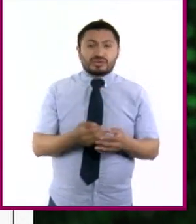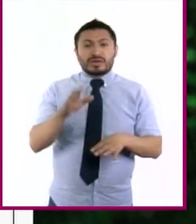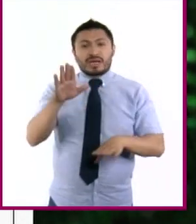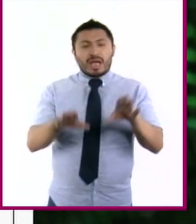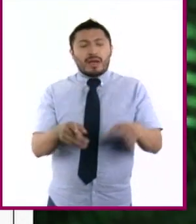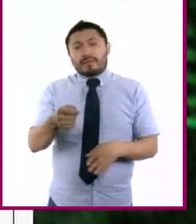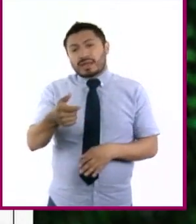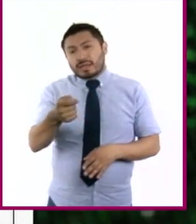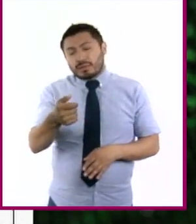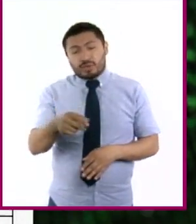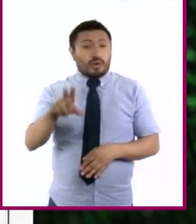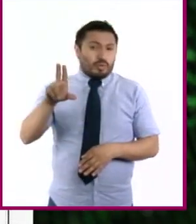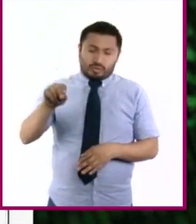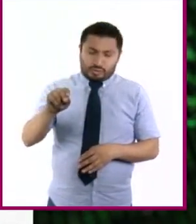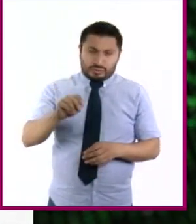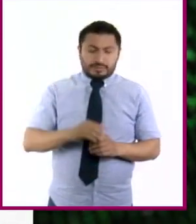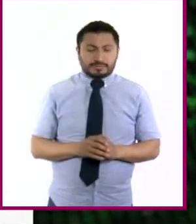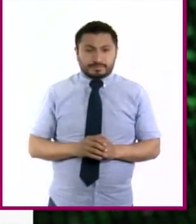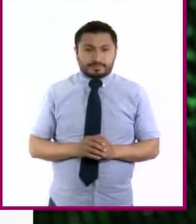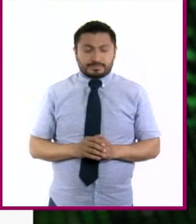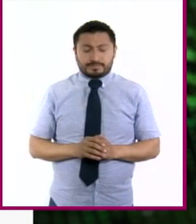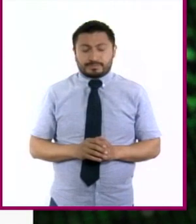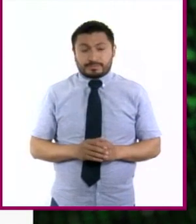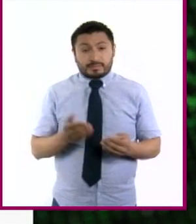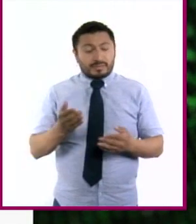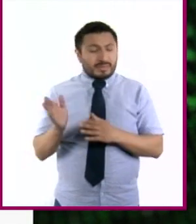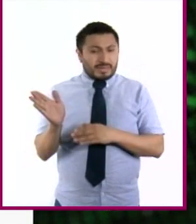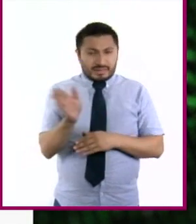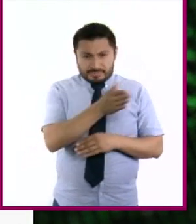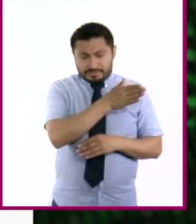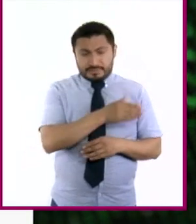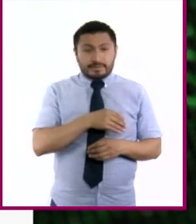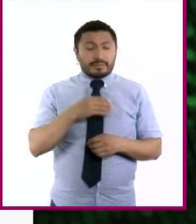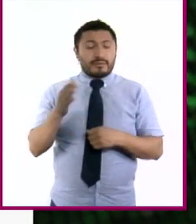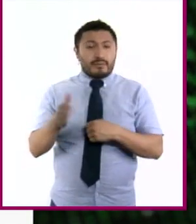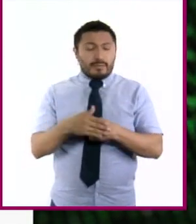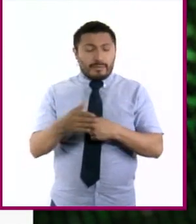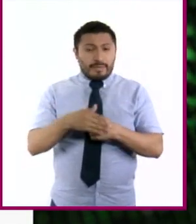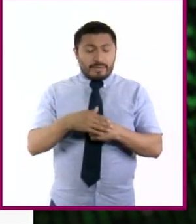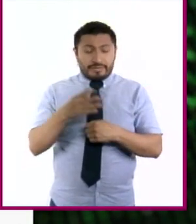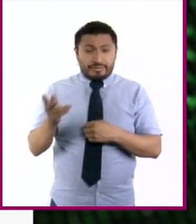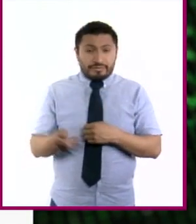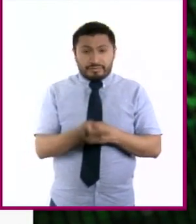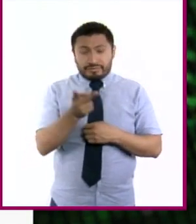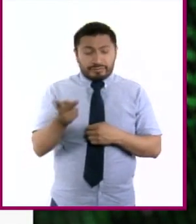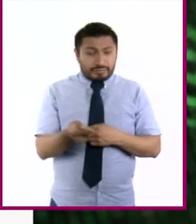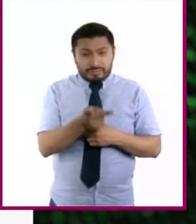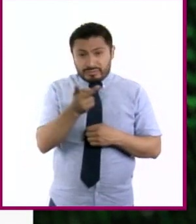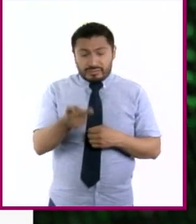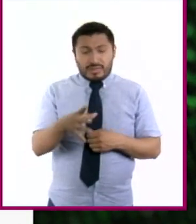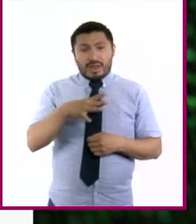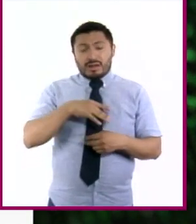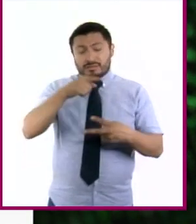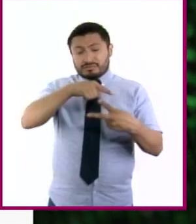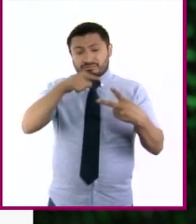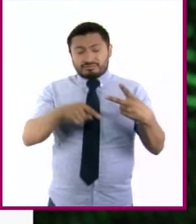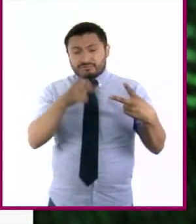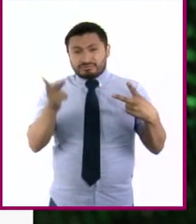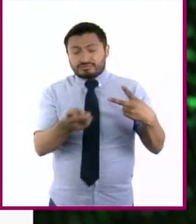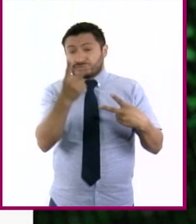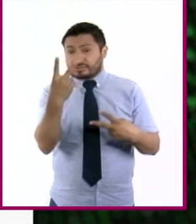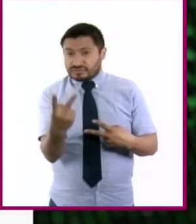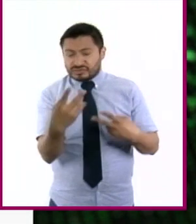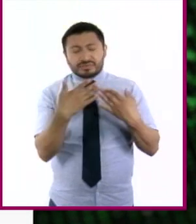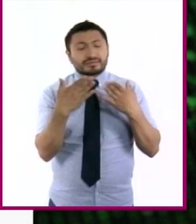nunca. Vamos ahora con la siguiente variable. En esta variable decidí que las dos preguntas fueran